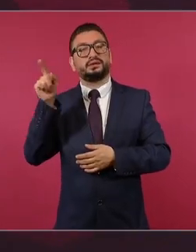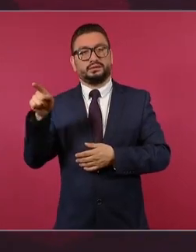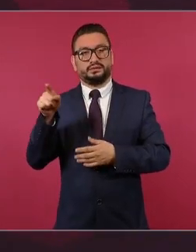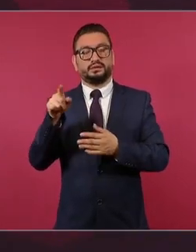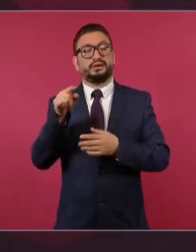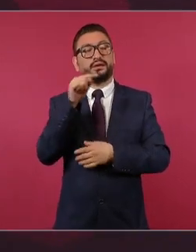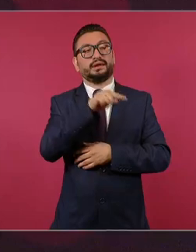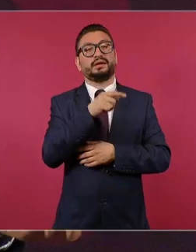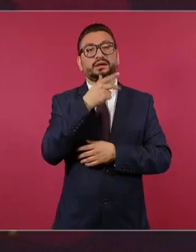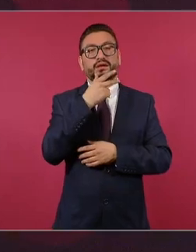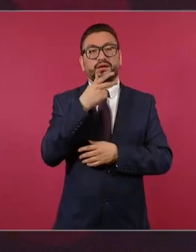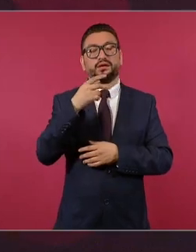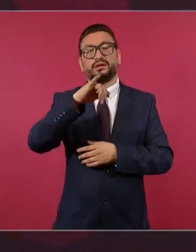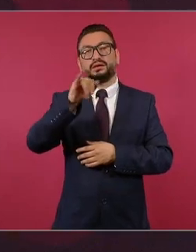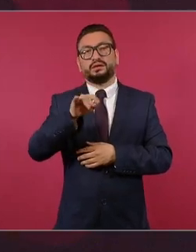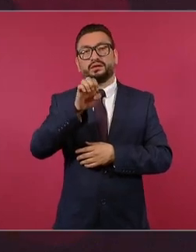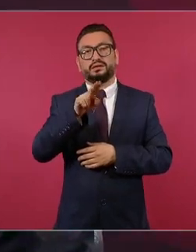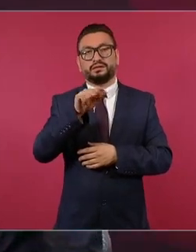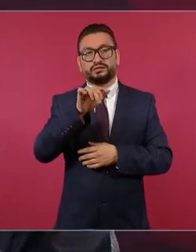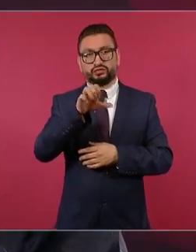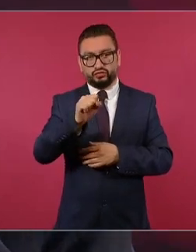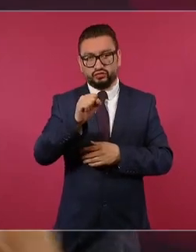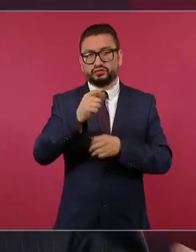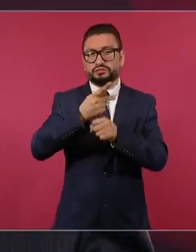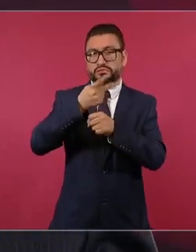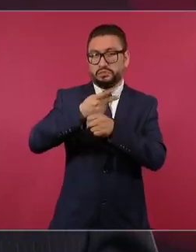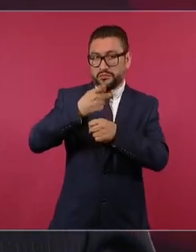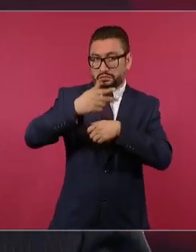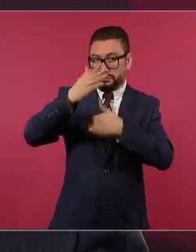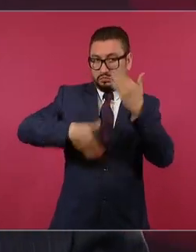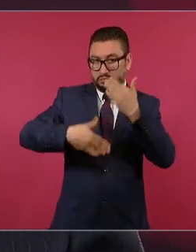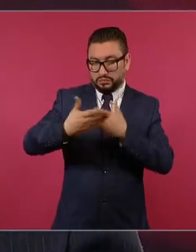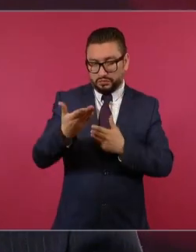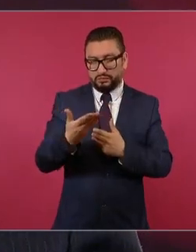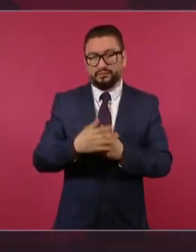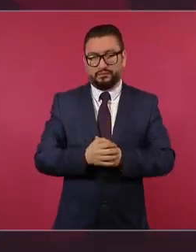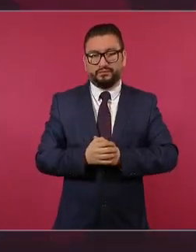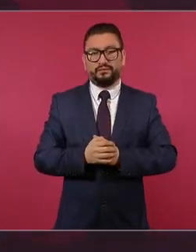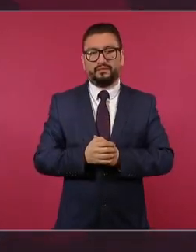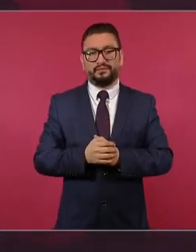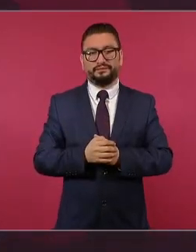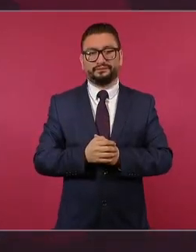va a terminar la preparatoria